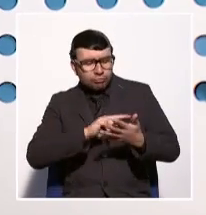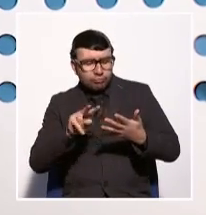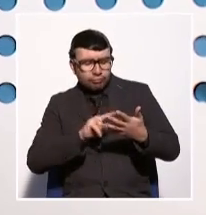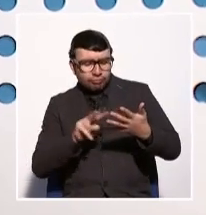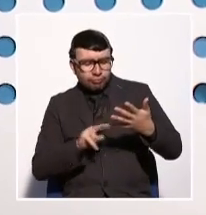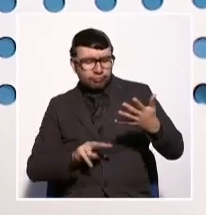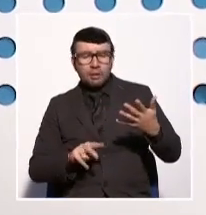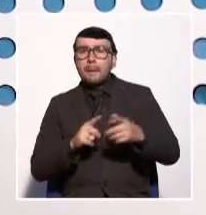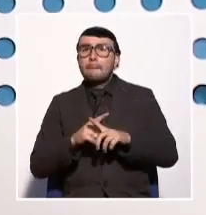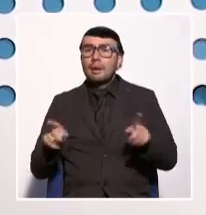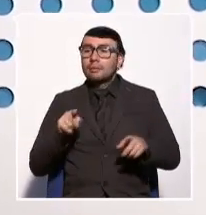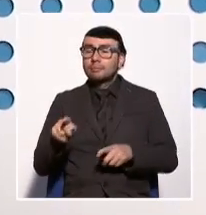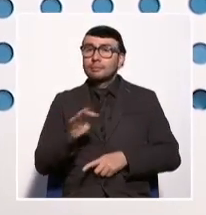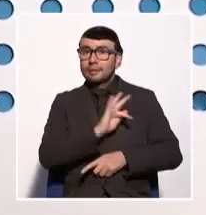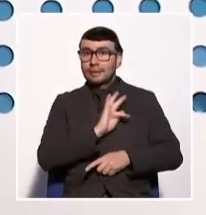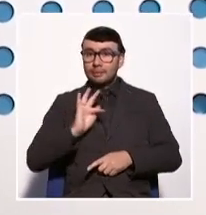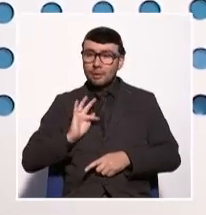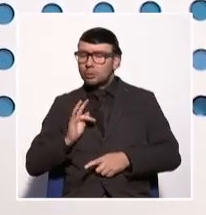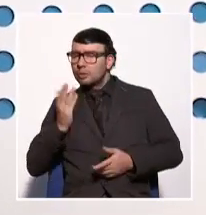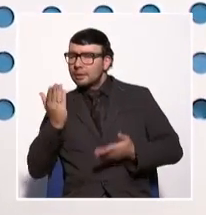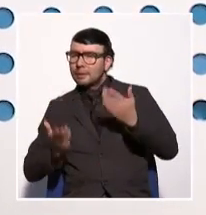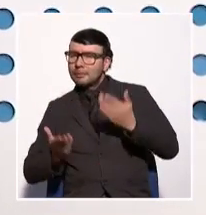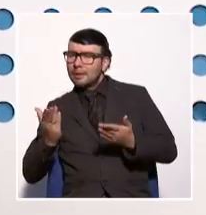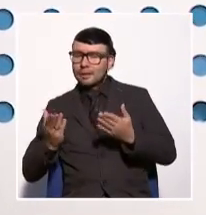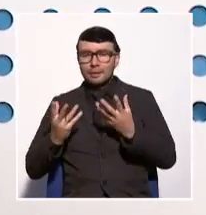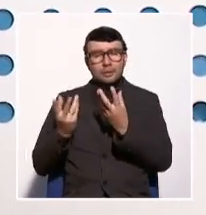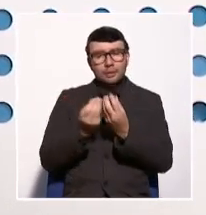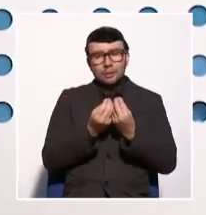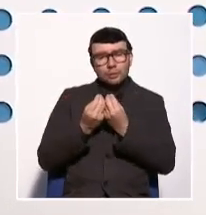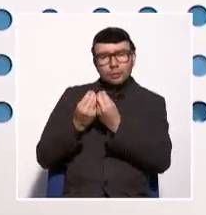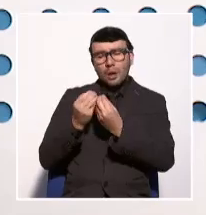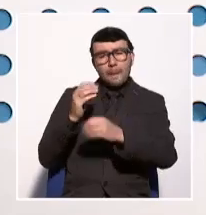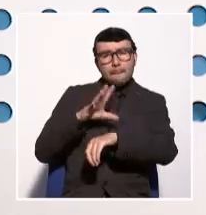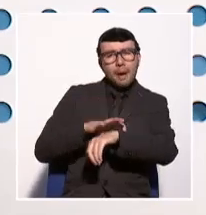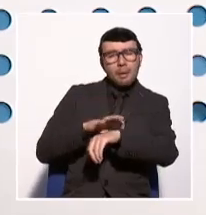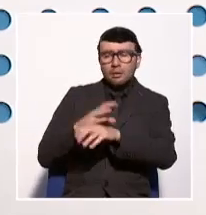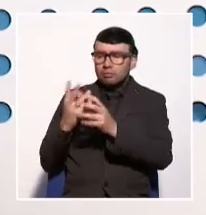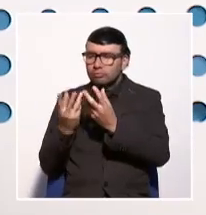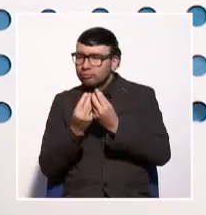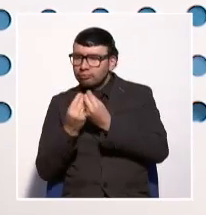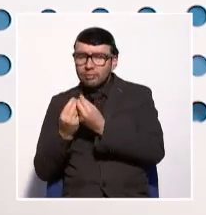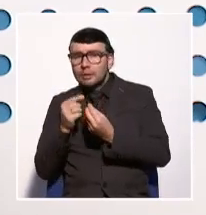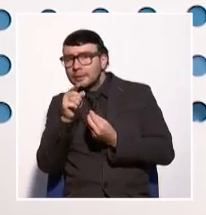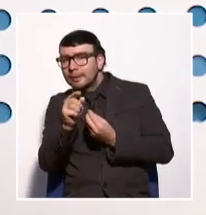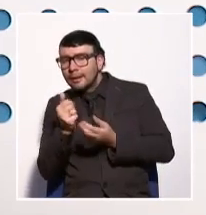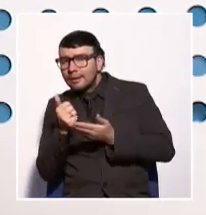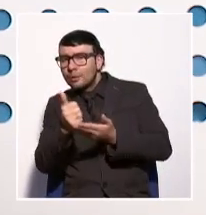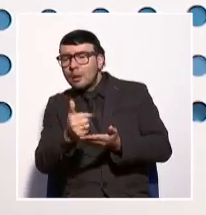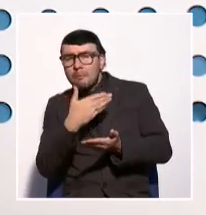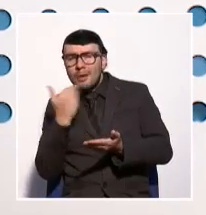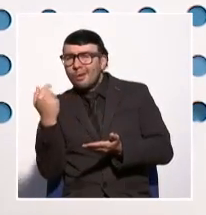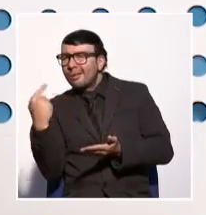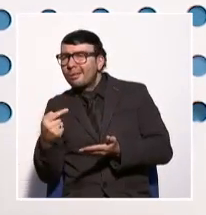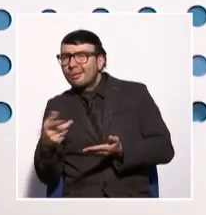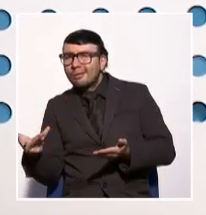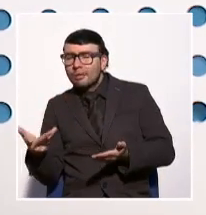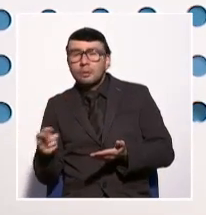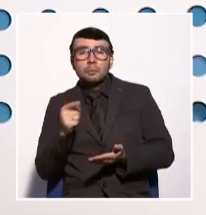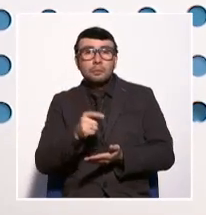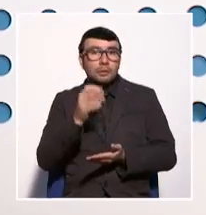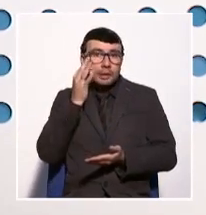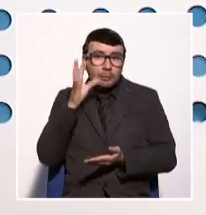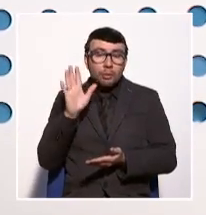abordajes terapéuticos van de acuerdo a un consenso médico y vemos que es lo mejor para el paciente sea una alternativa